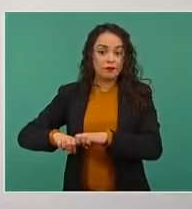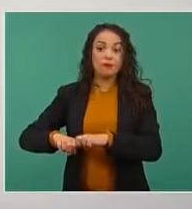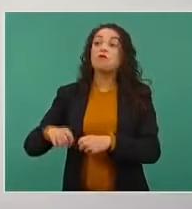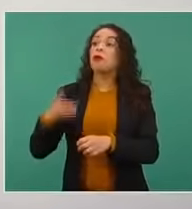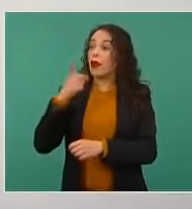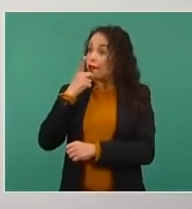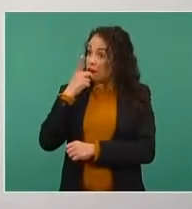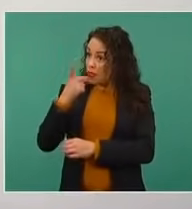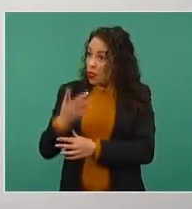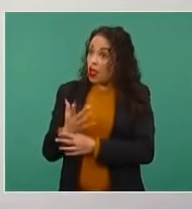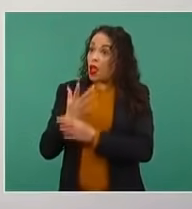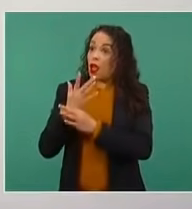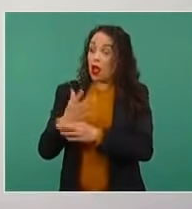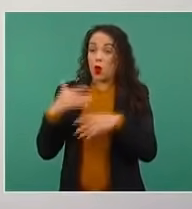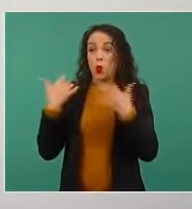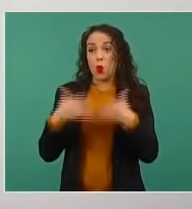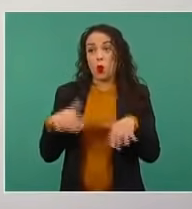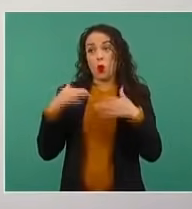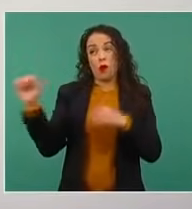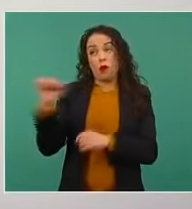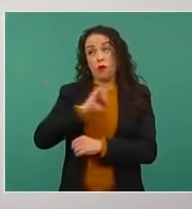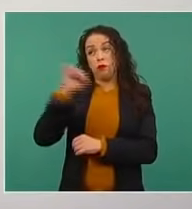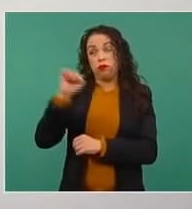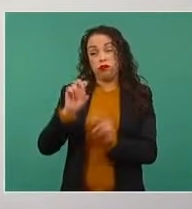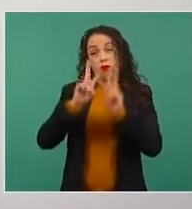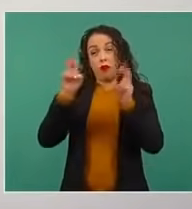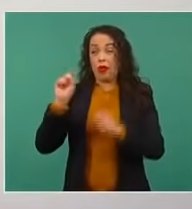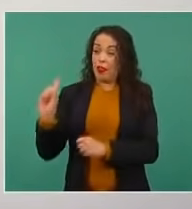a llegar la dolariza.